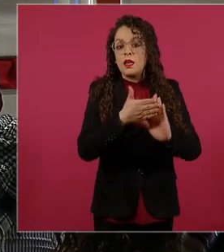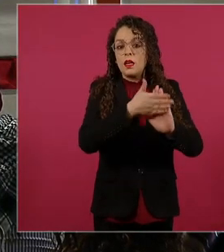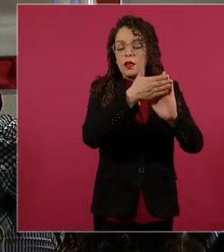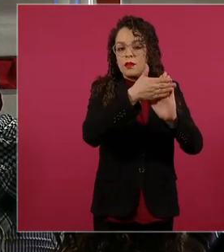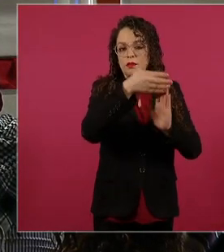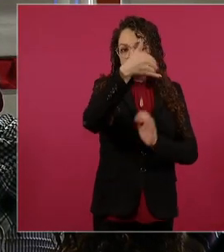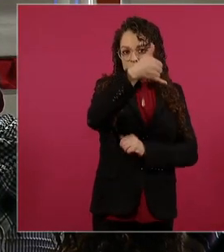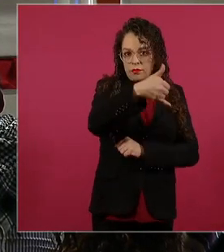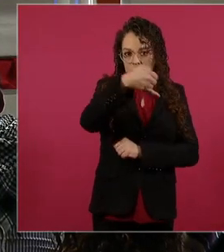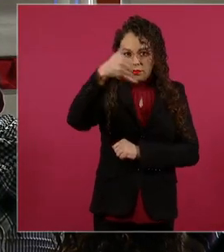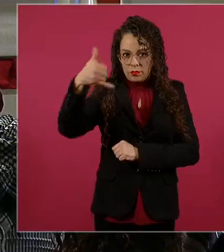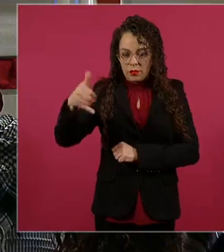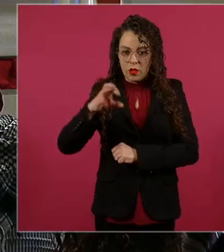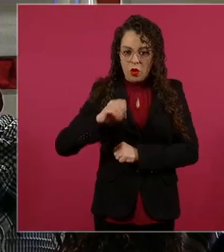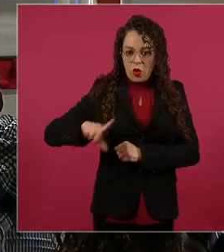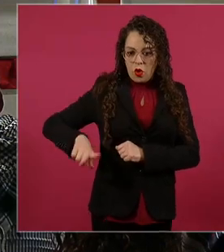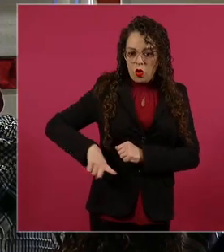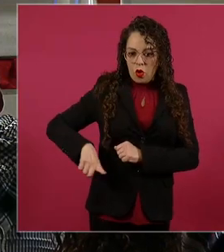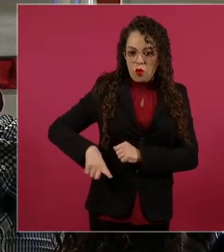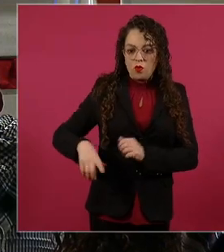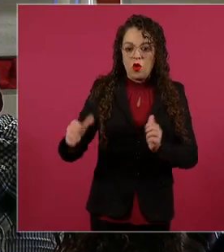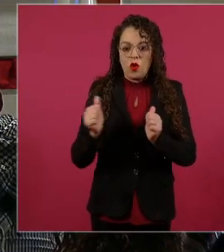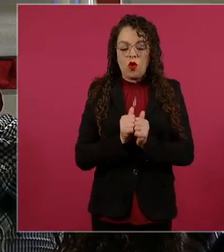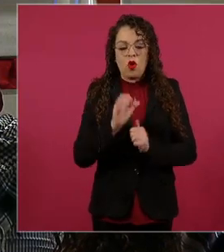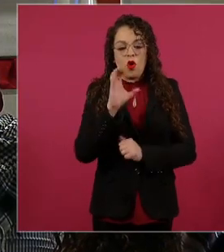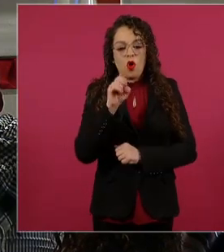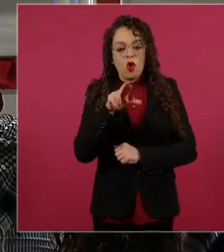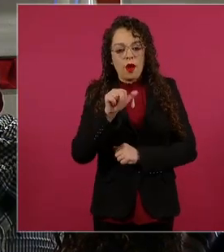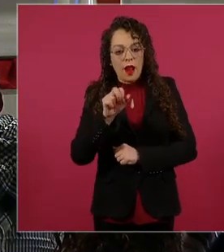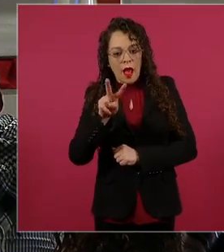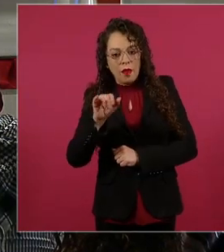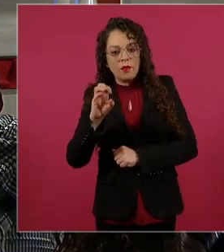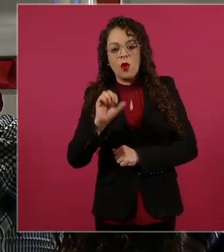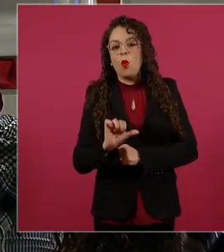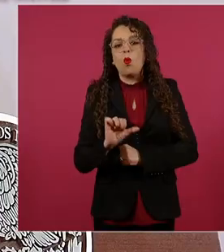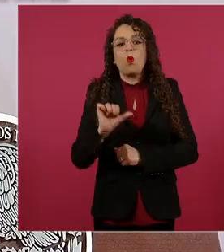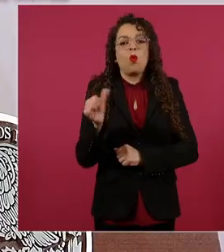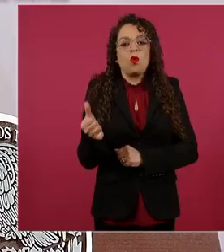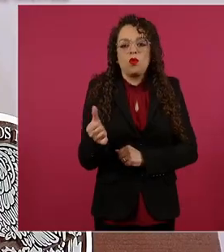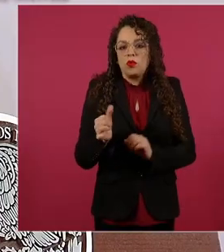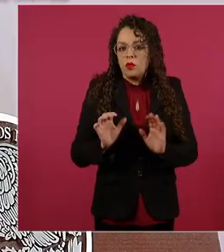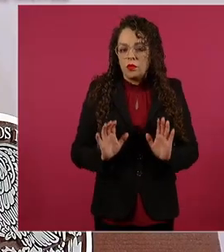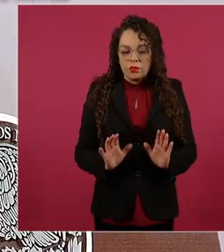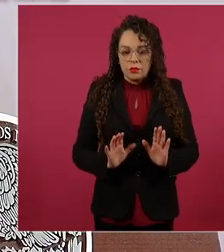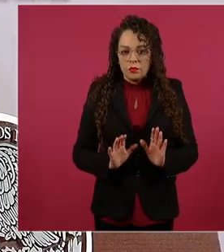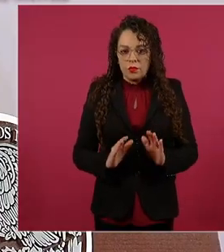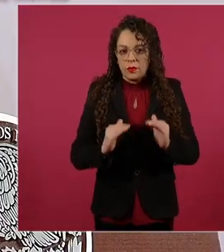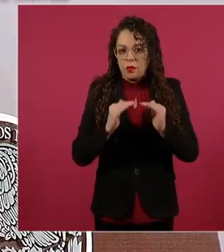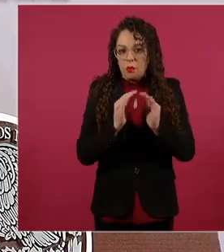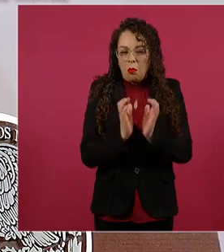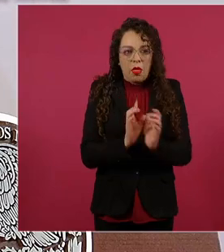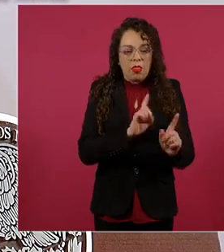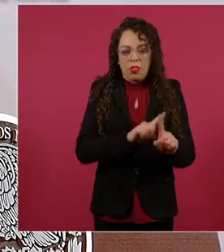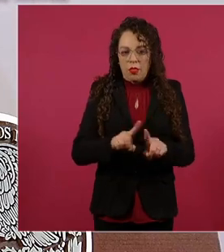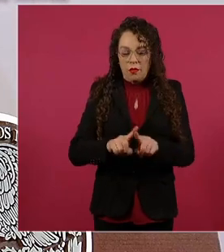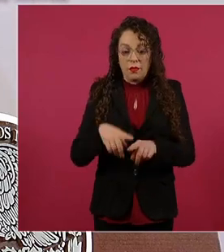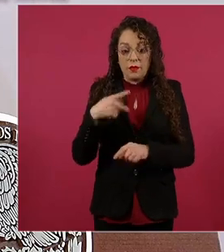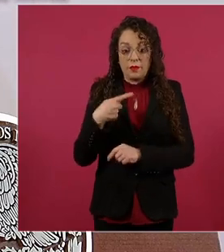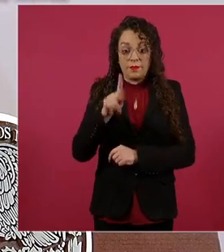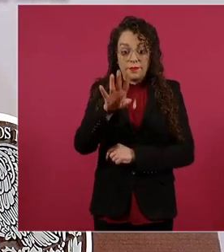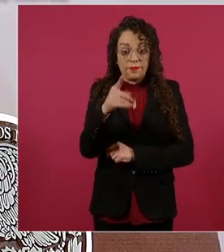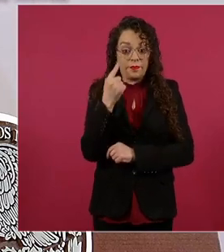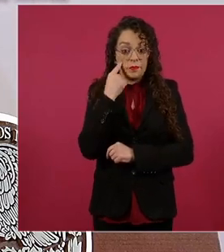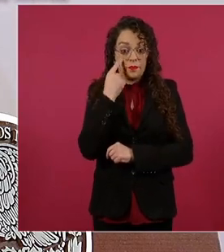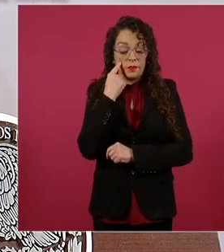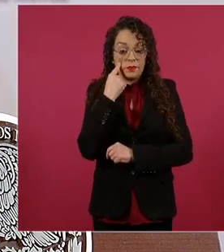el gobierno a través de la CONAVI y otros esquemas. Y en la que sí es lo que nosotros vemos como